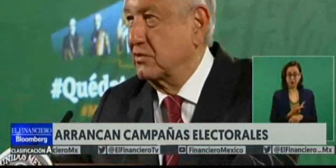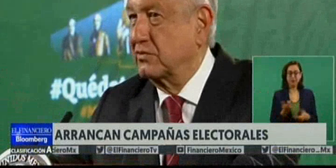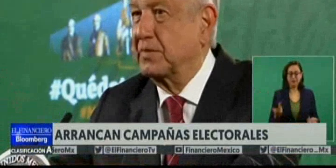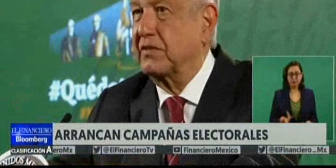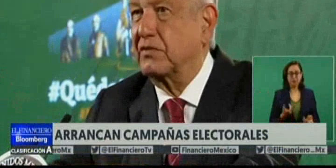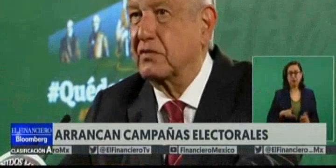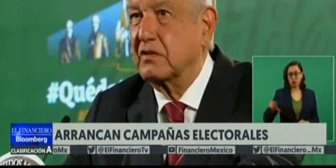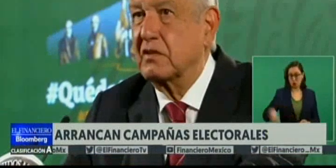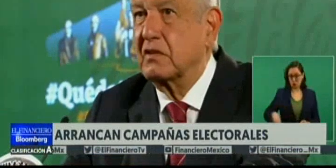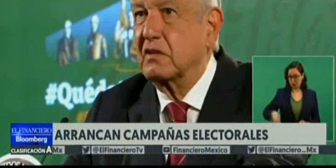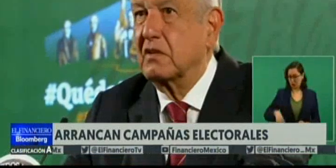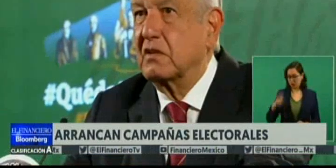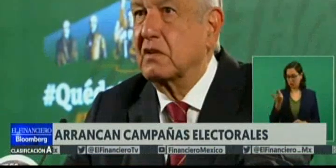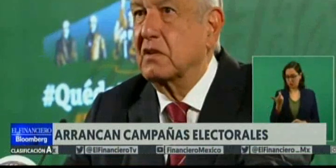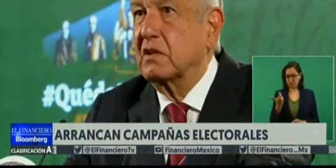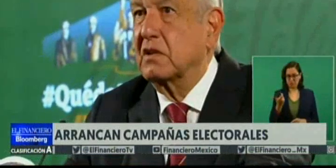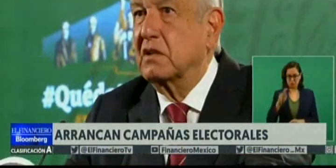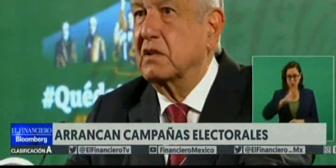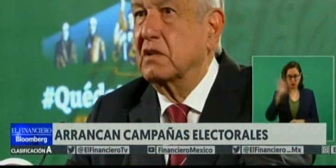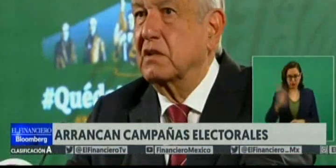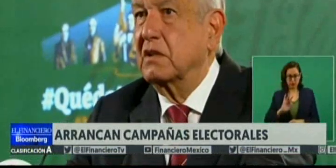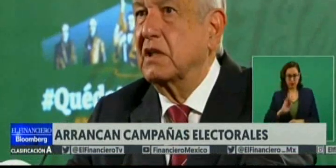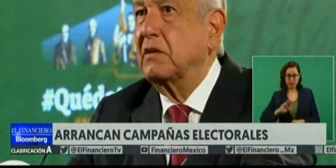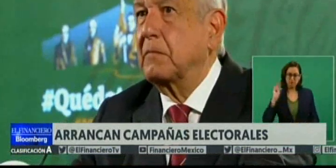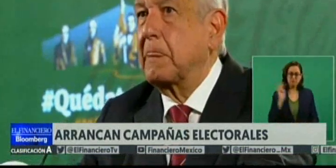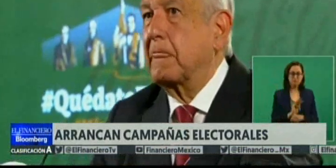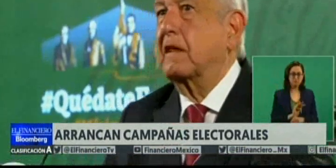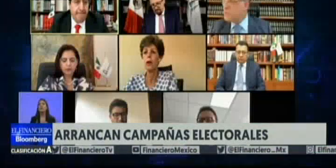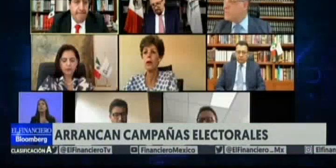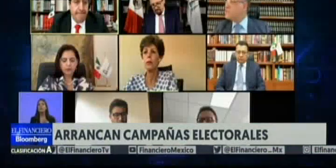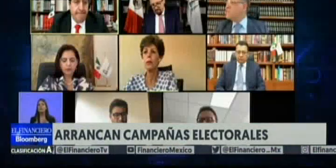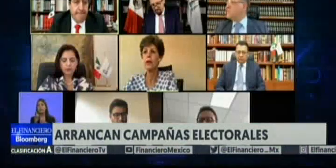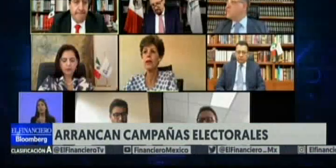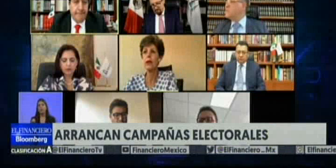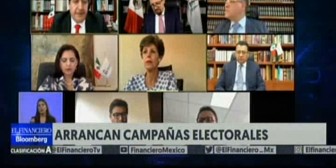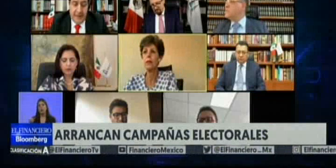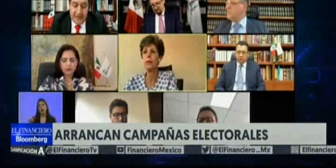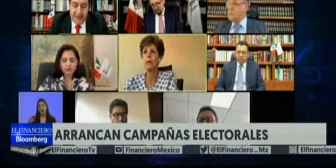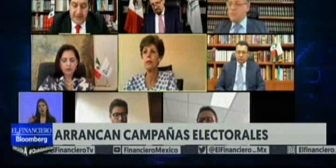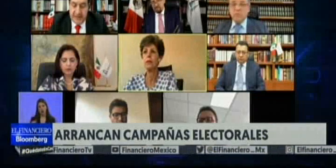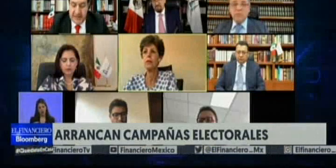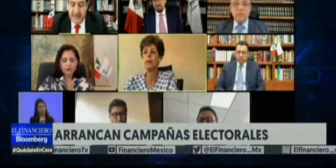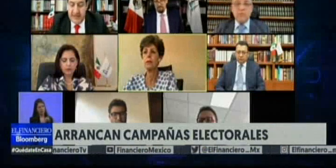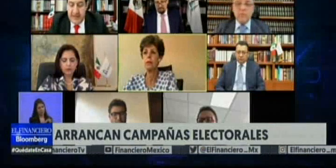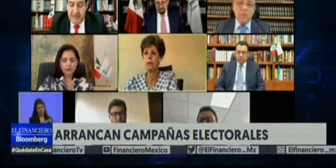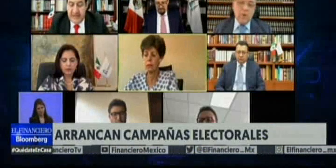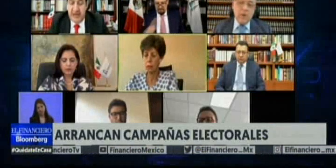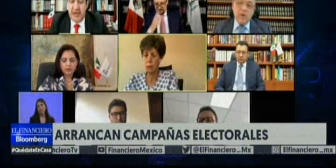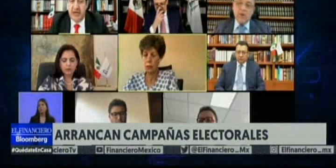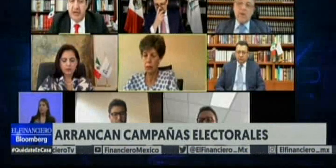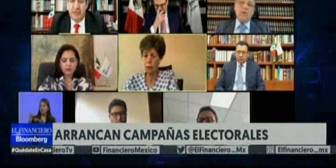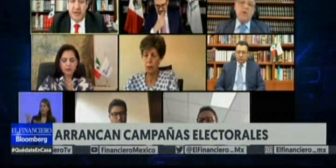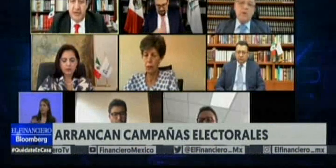de exaltar sus logros, de hablar de las elecciones como una tarea propia